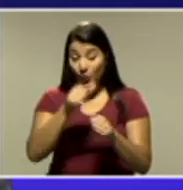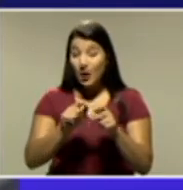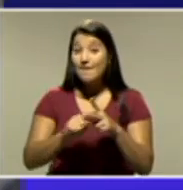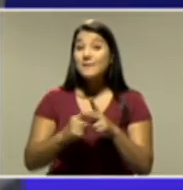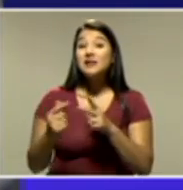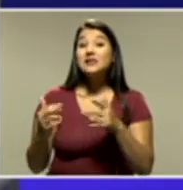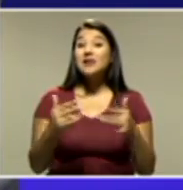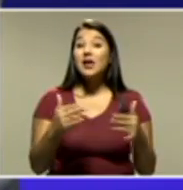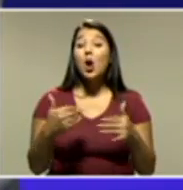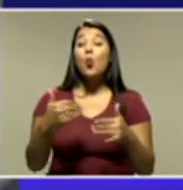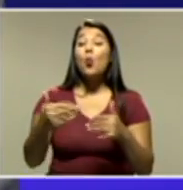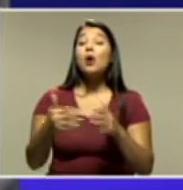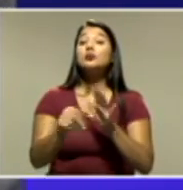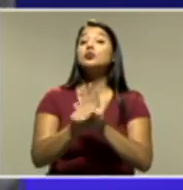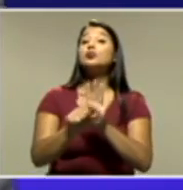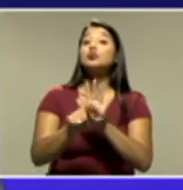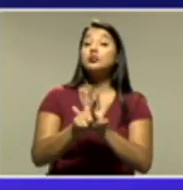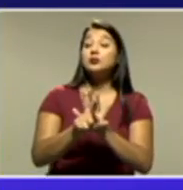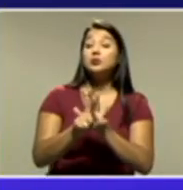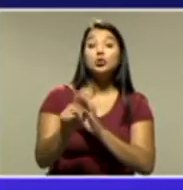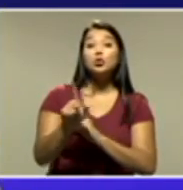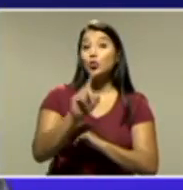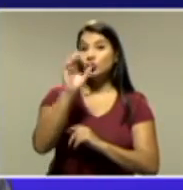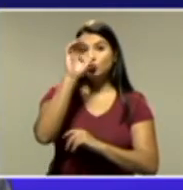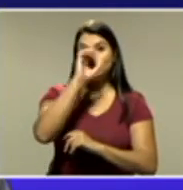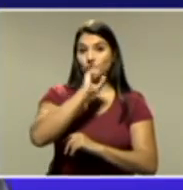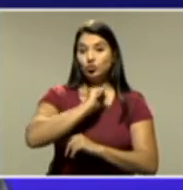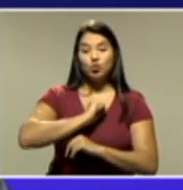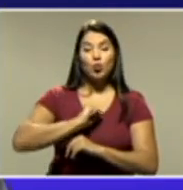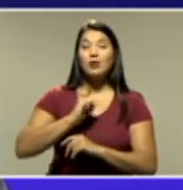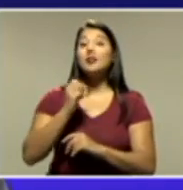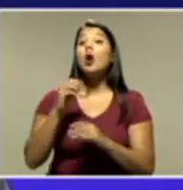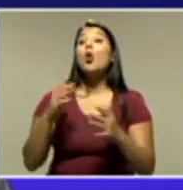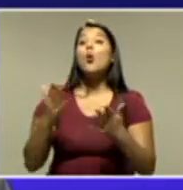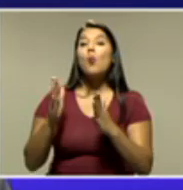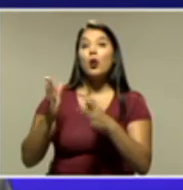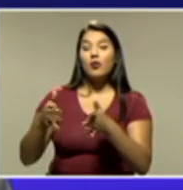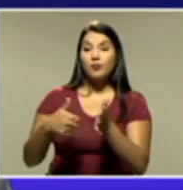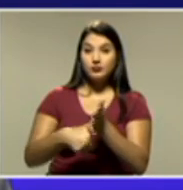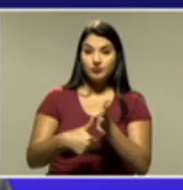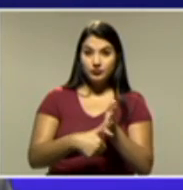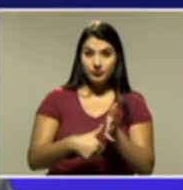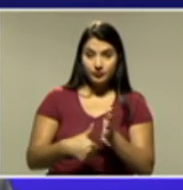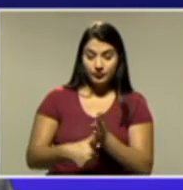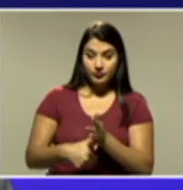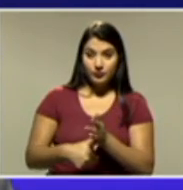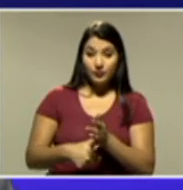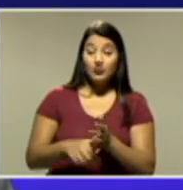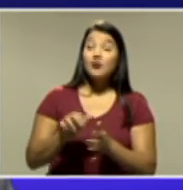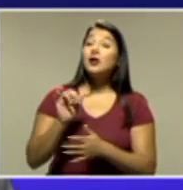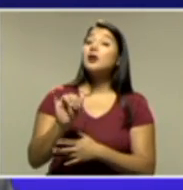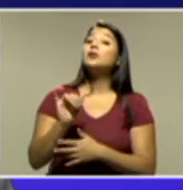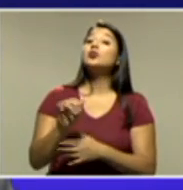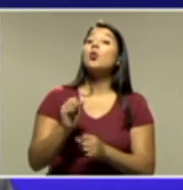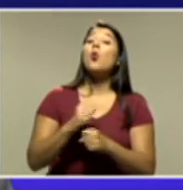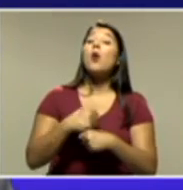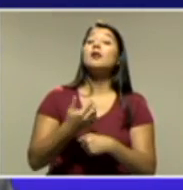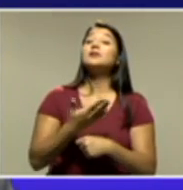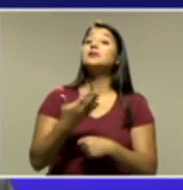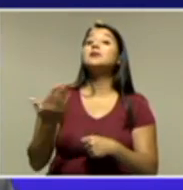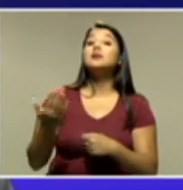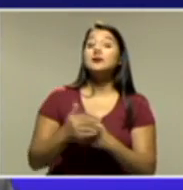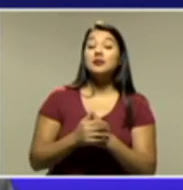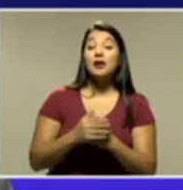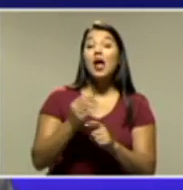la Asamblea Legislativa desconoce el resultado de la elección. Eso lleva a los